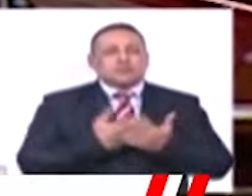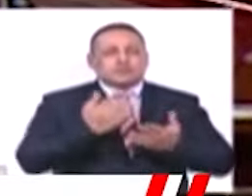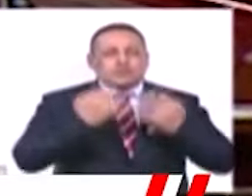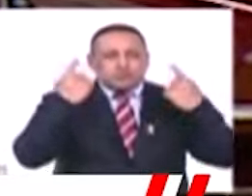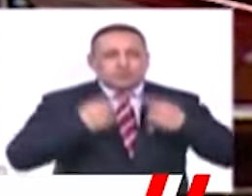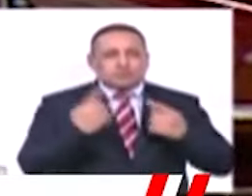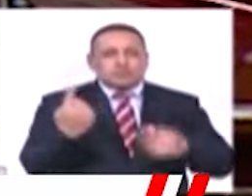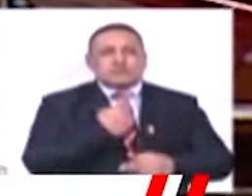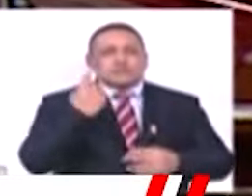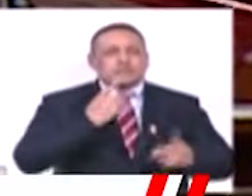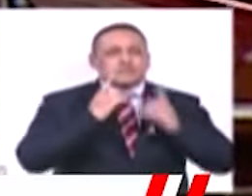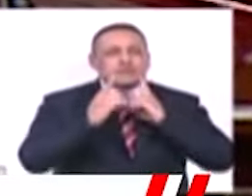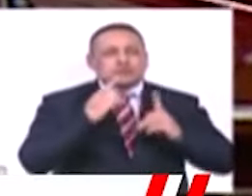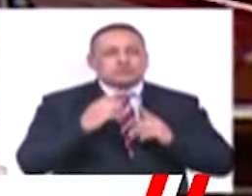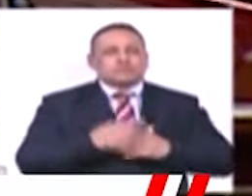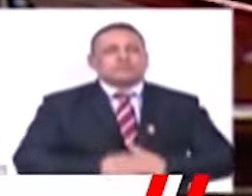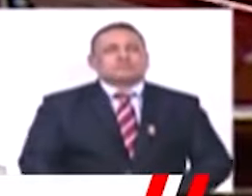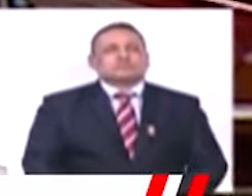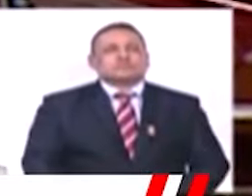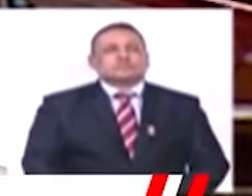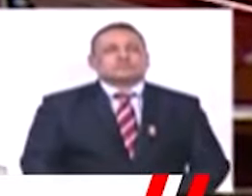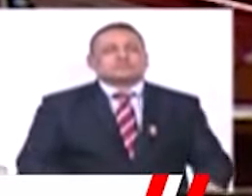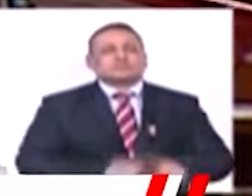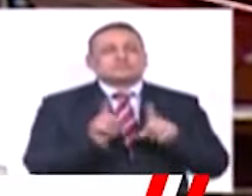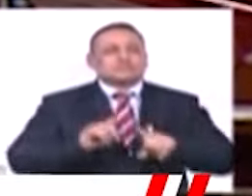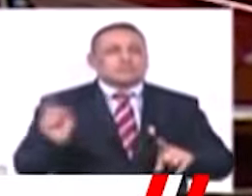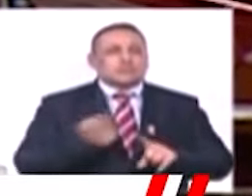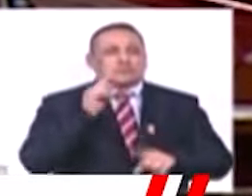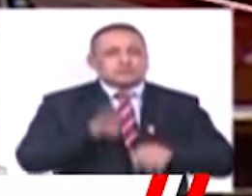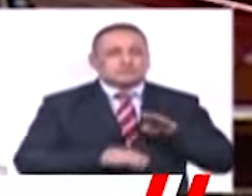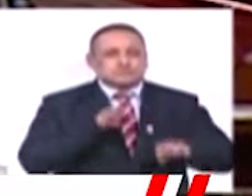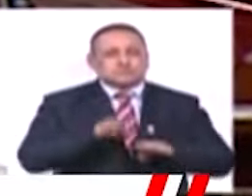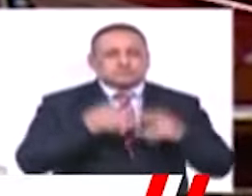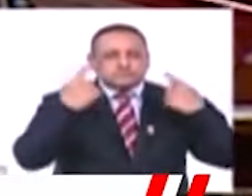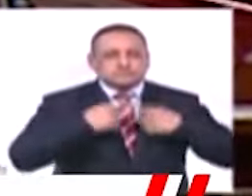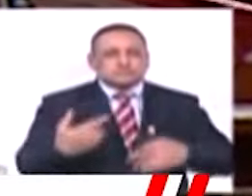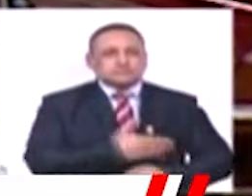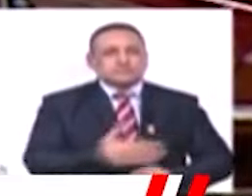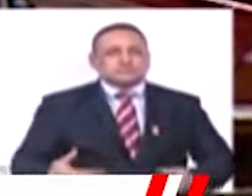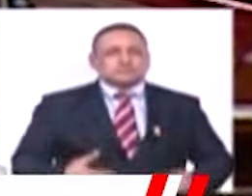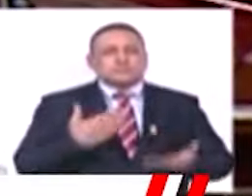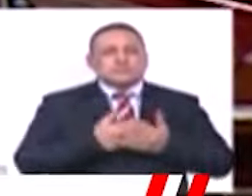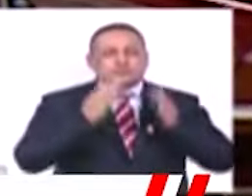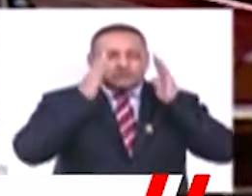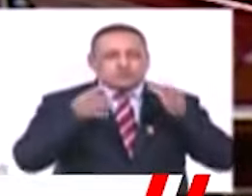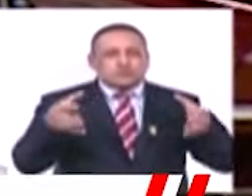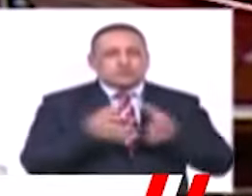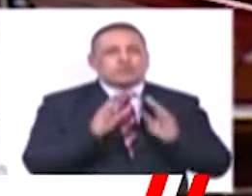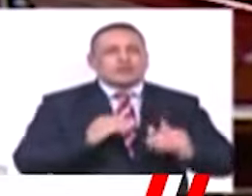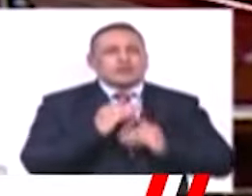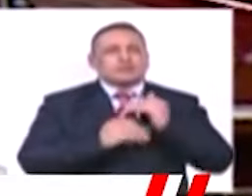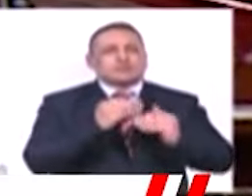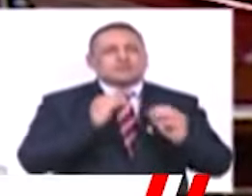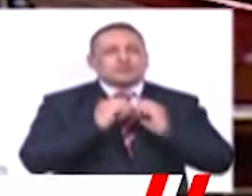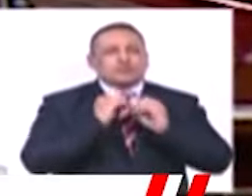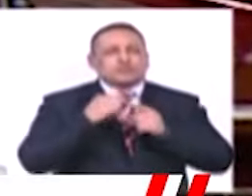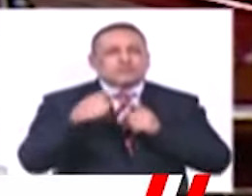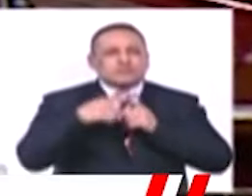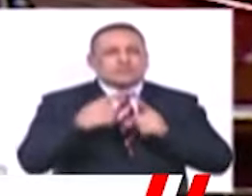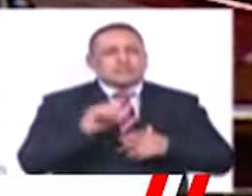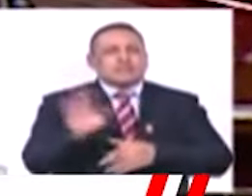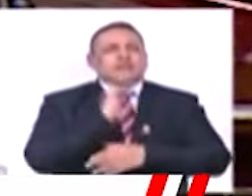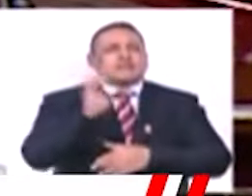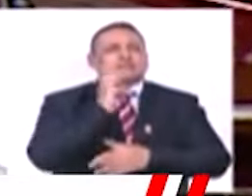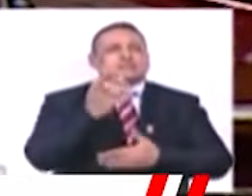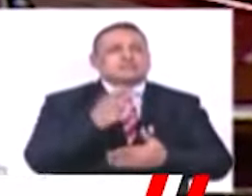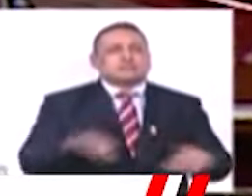Concertación y diálogo nacional. La primera etapa de nuestro Gobierno estuvo centrada en superar diversas